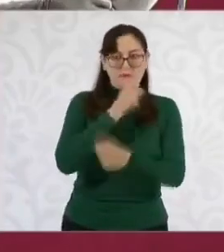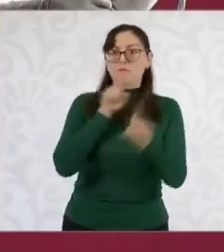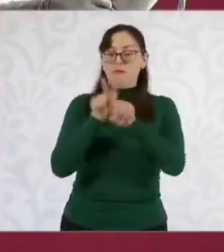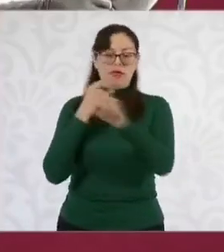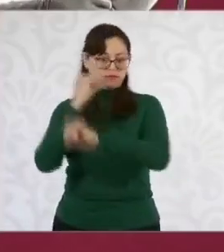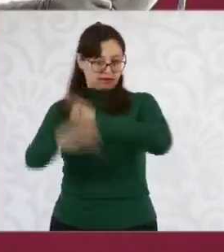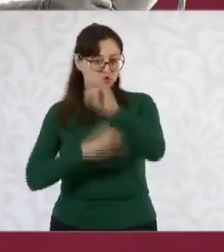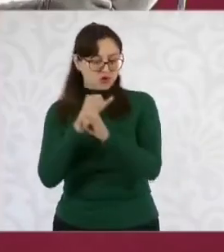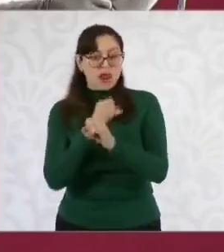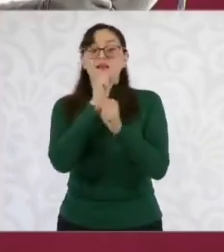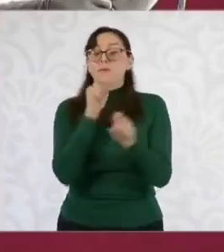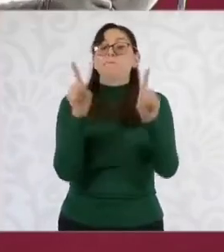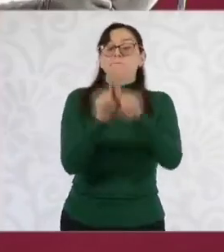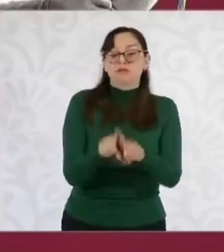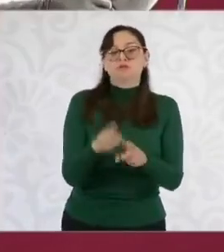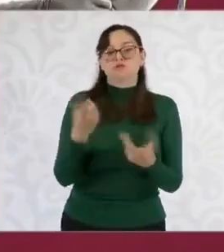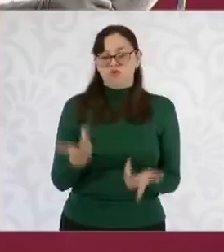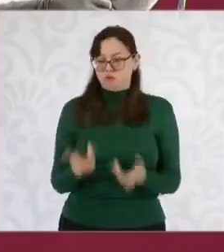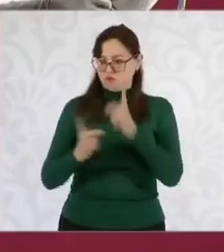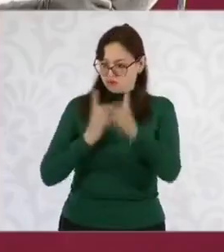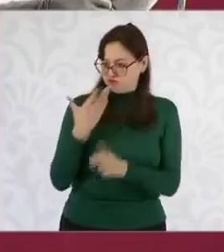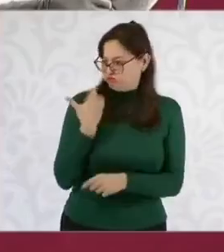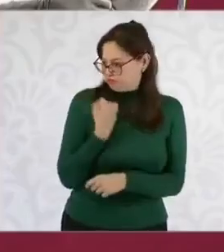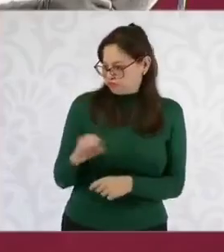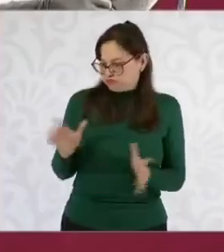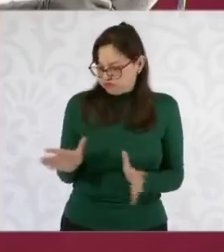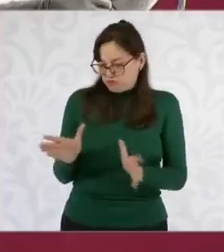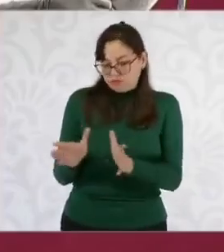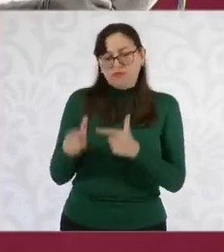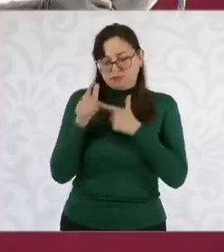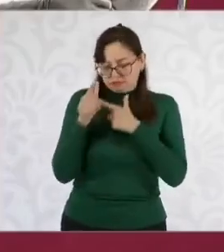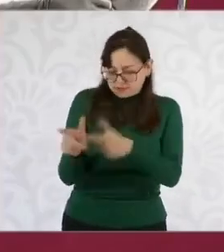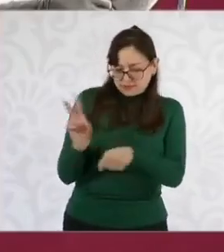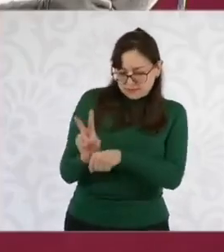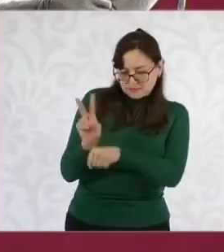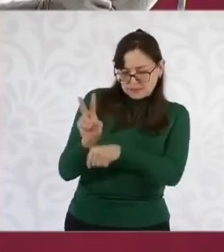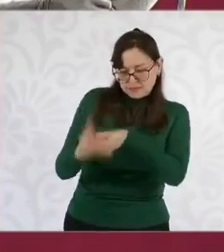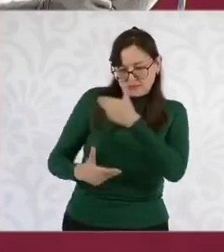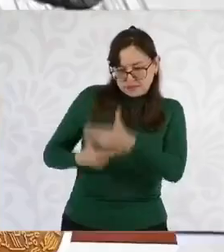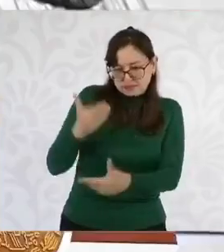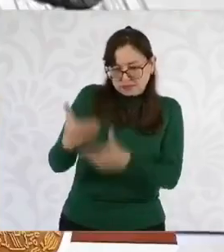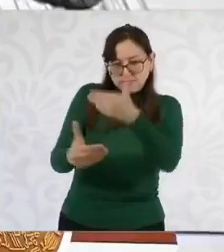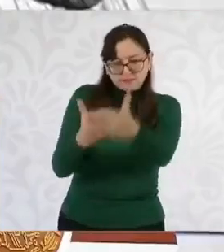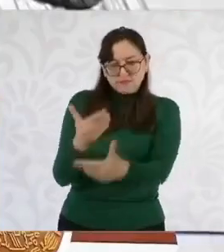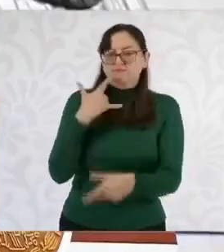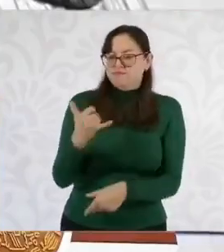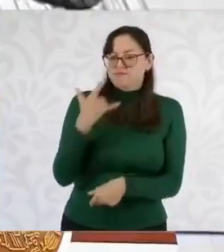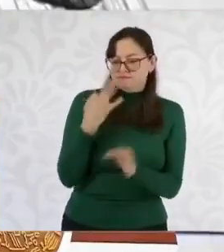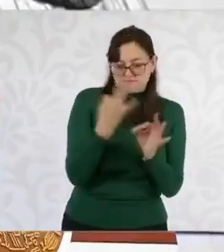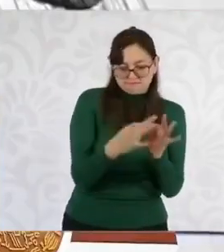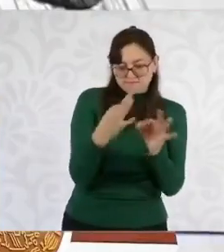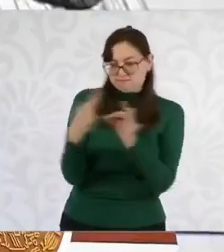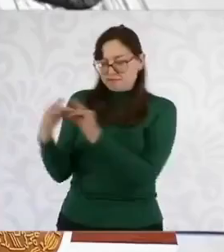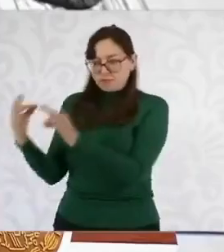deportivos de alto impacto e implementaremos mecanismos de seguimiento y evaluación que permitan encauzar con precisión nuestros esfuerzos a